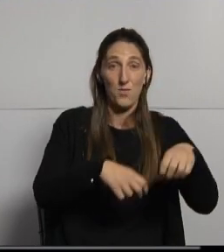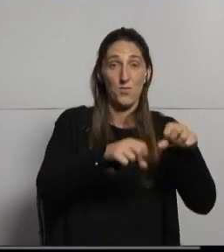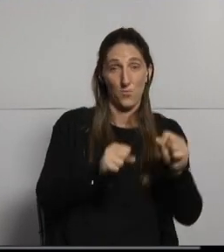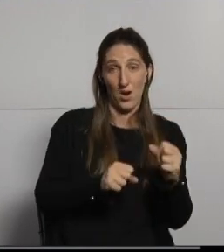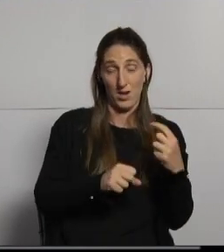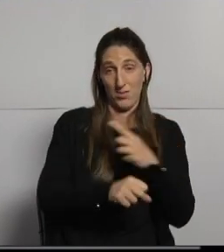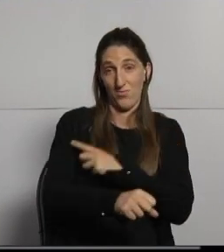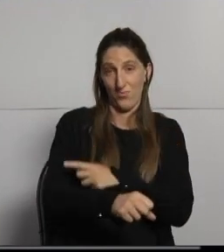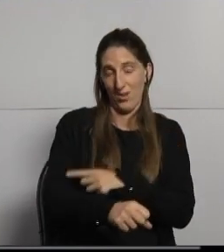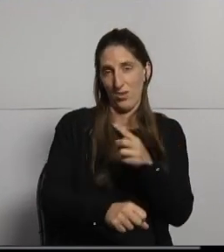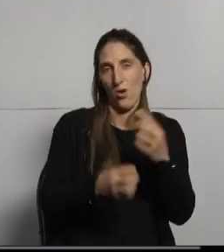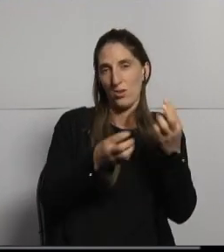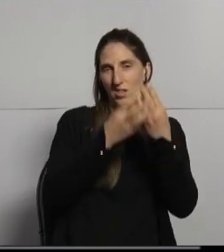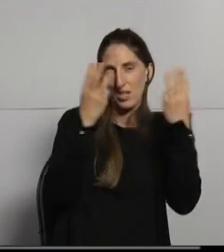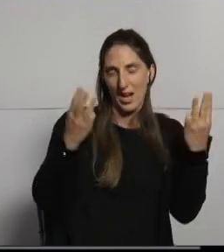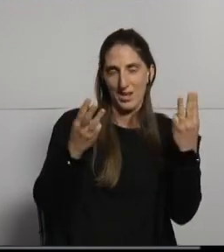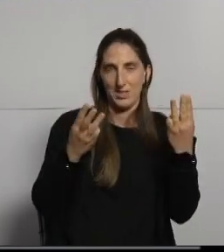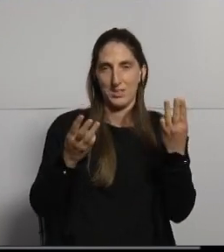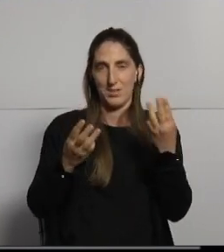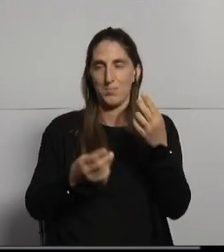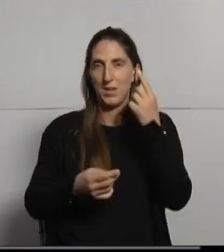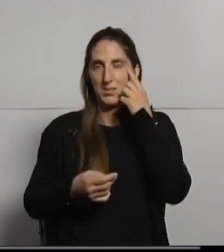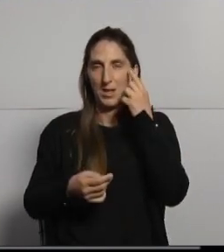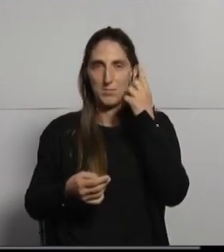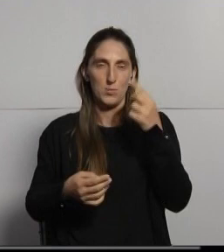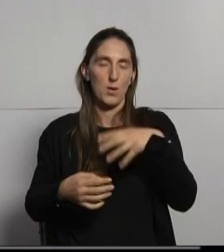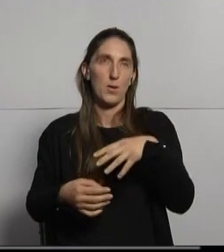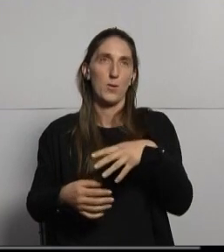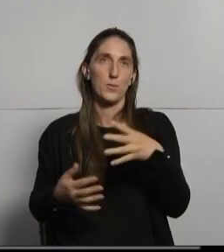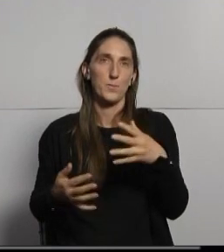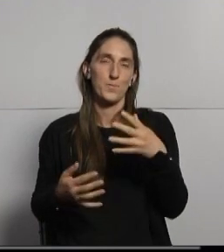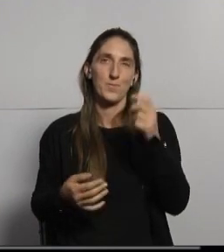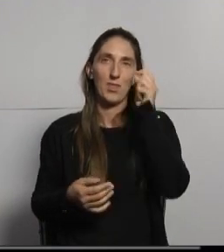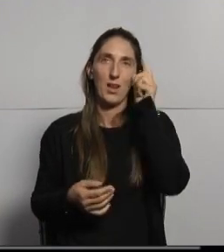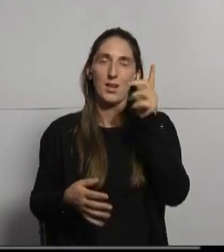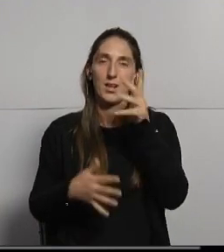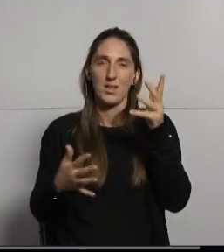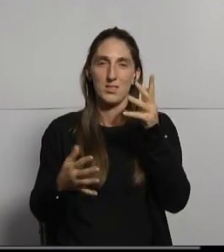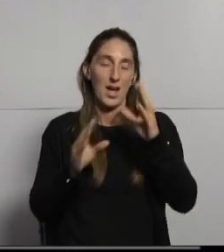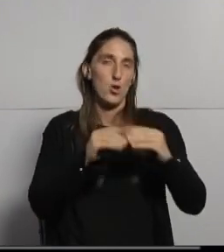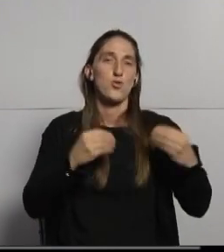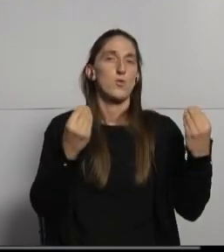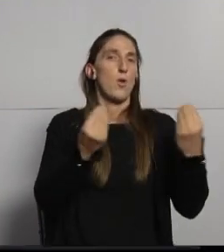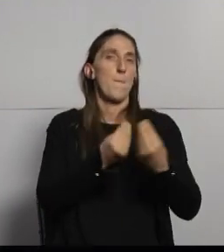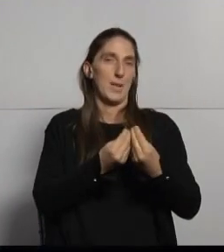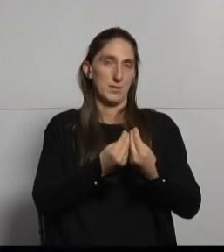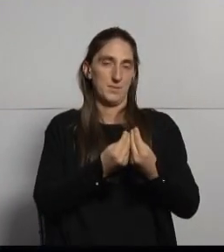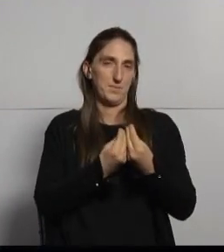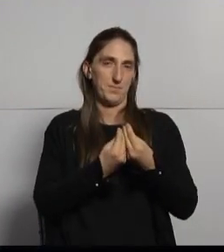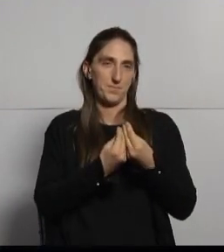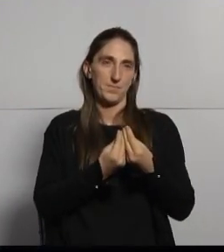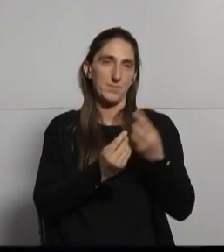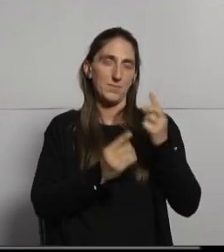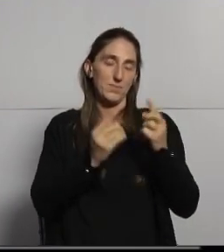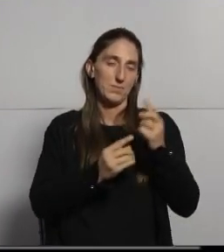general es la que pensamos más como la inteligencia completa, digamos, ¿no? Es la